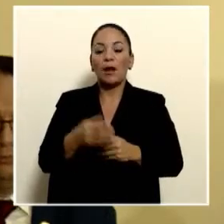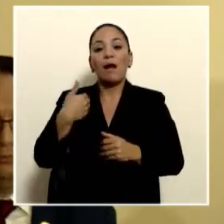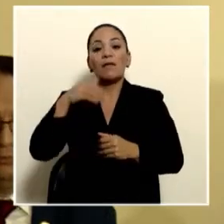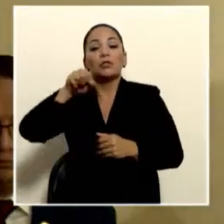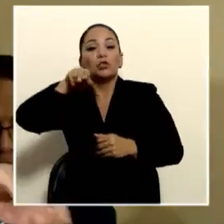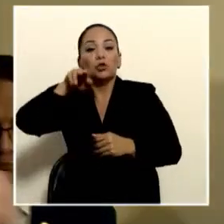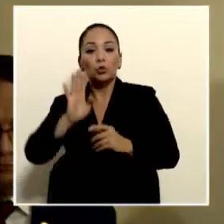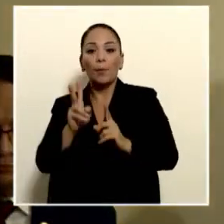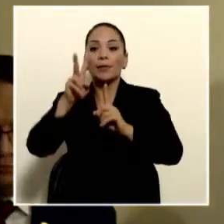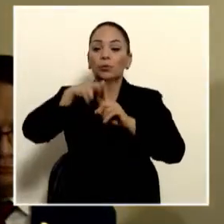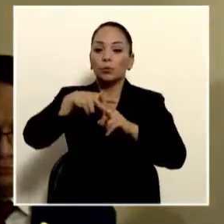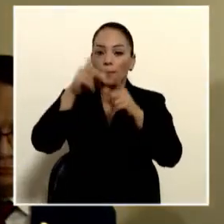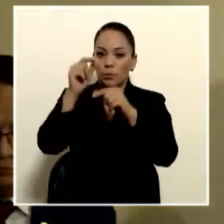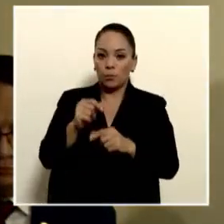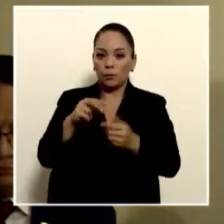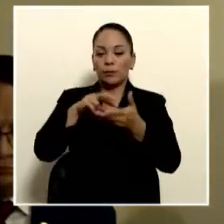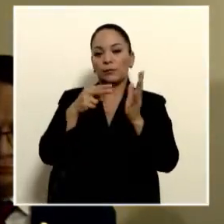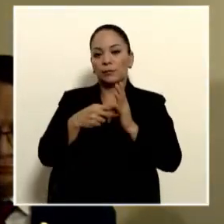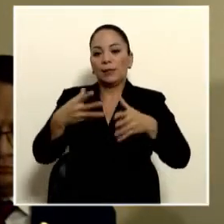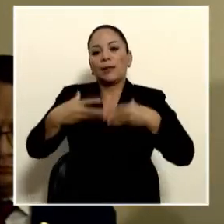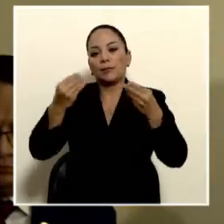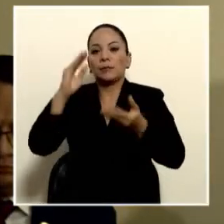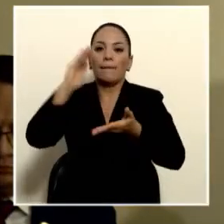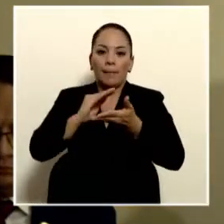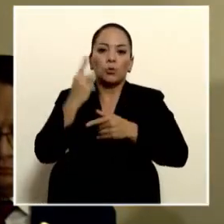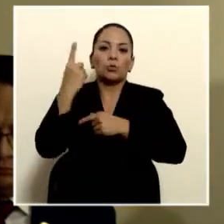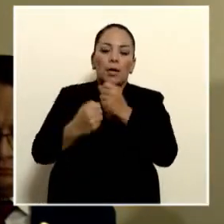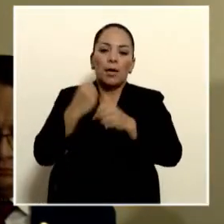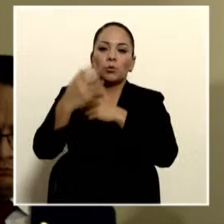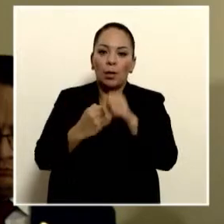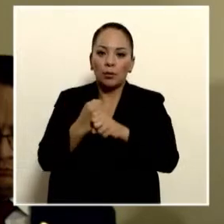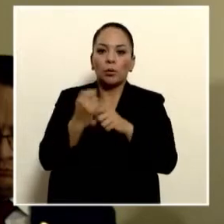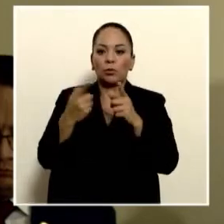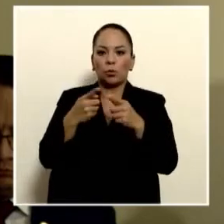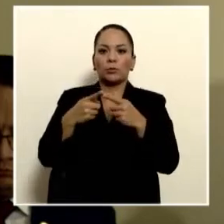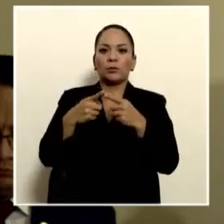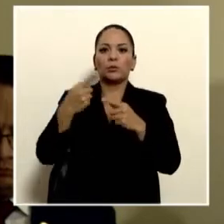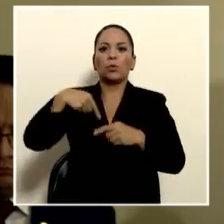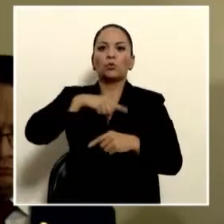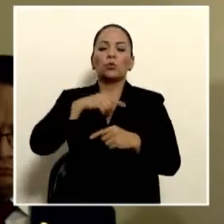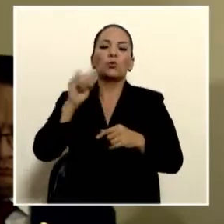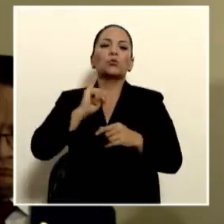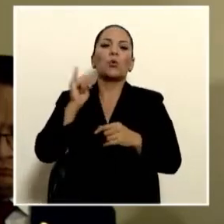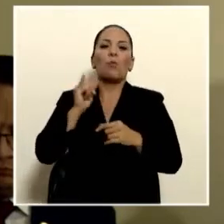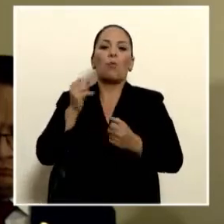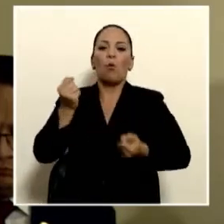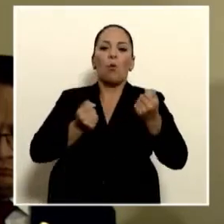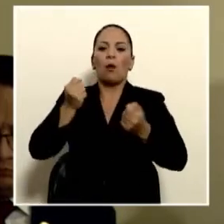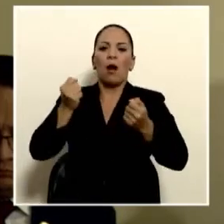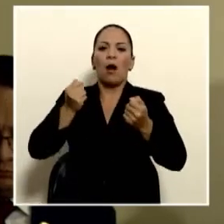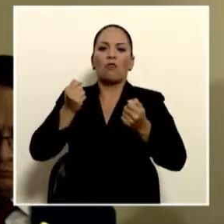subejecución de presupuesto, es decir, se gasta menos todos los años, cada vez íbamos como un carro acelerándolo en un